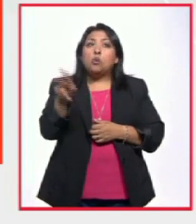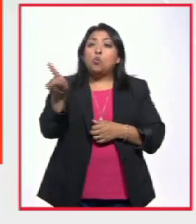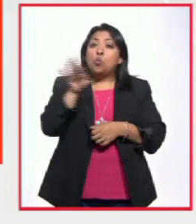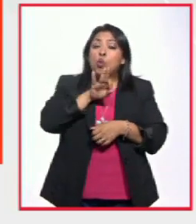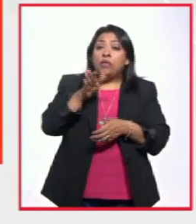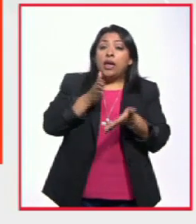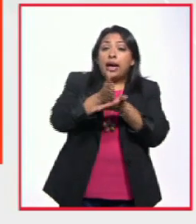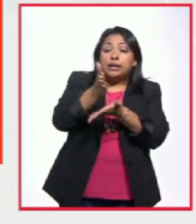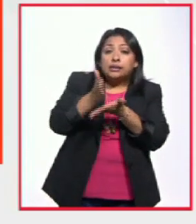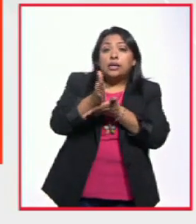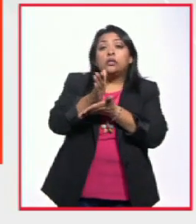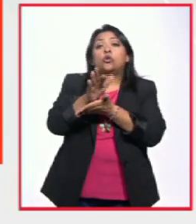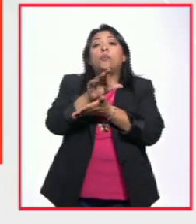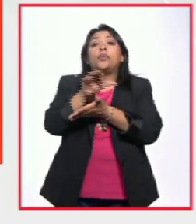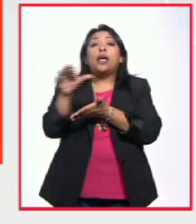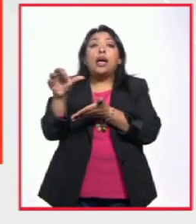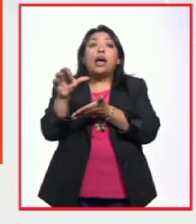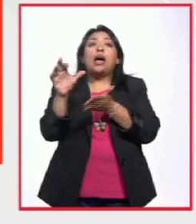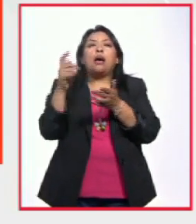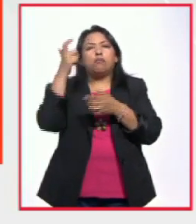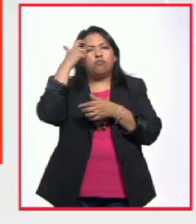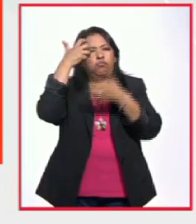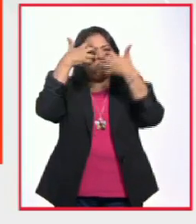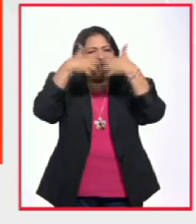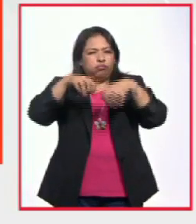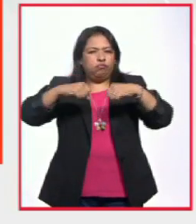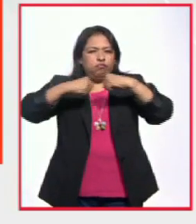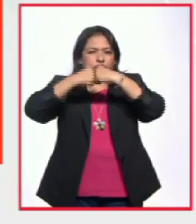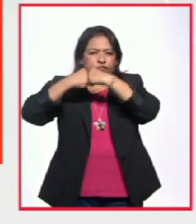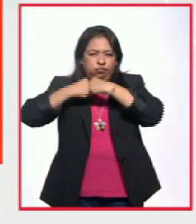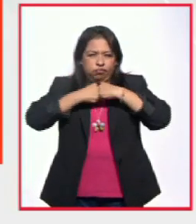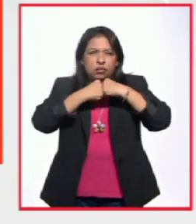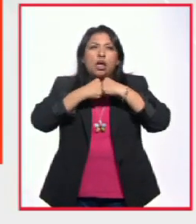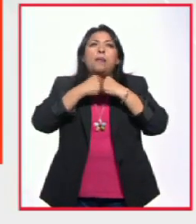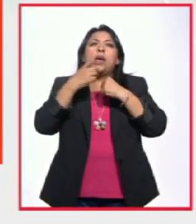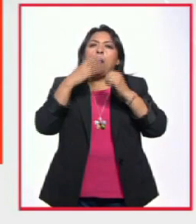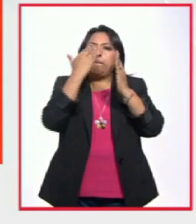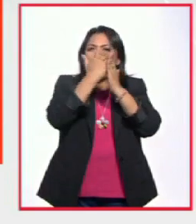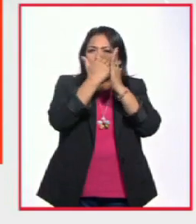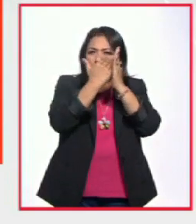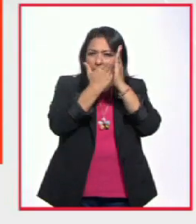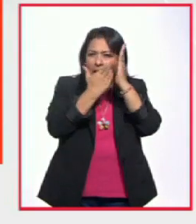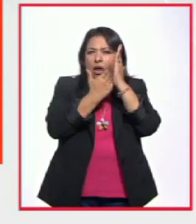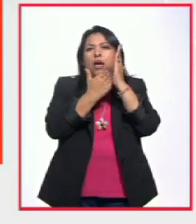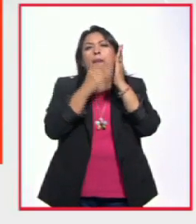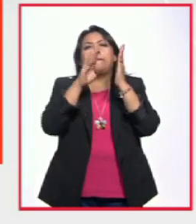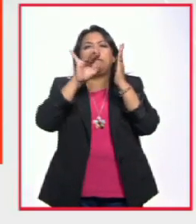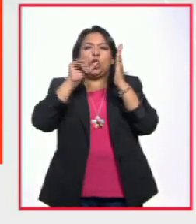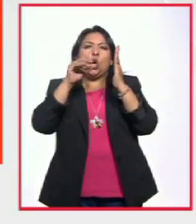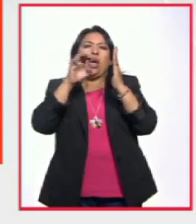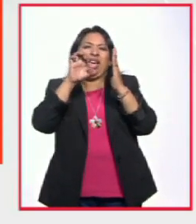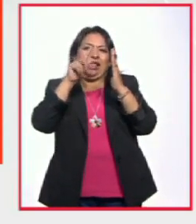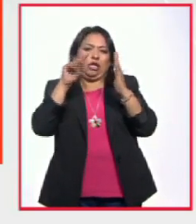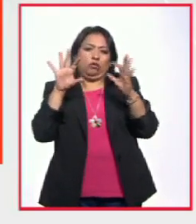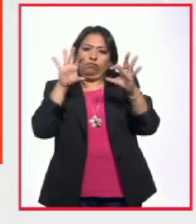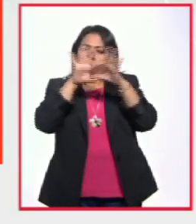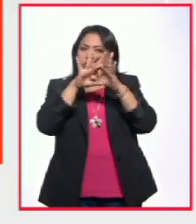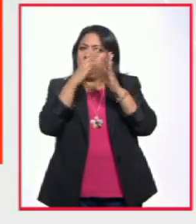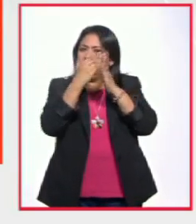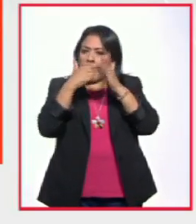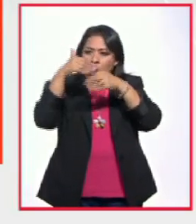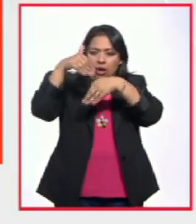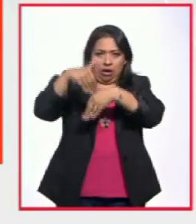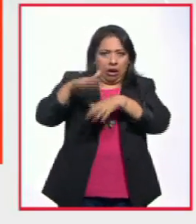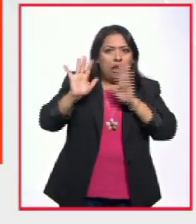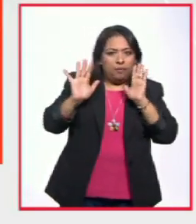tener acceso al tejido cerebral, bueno, pasando por todos los lineamientos bioéticos correspondientes, y hemos